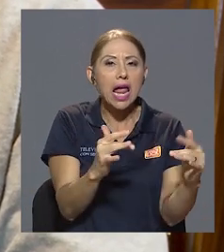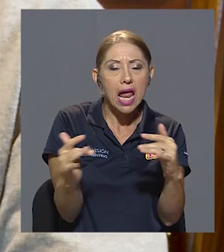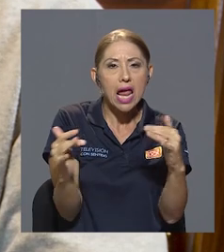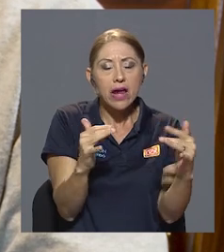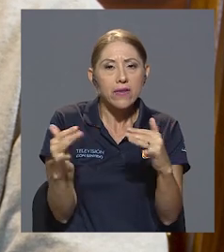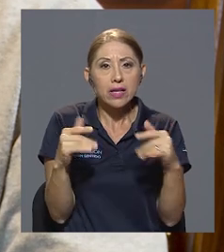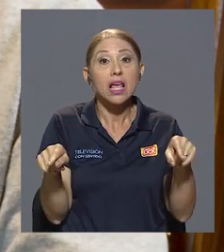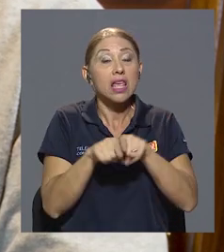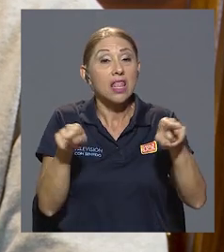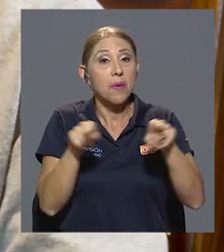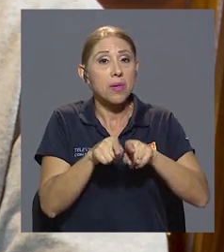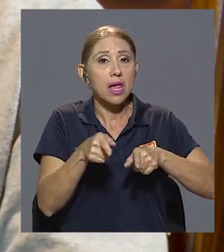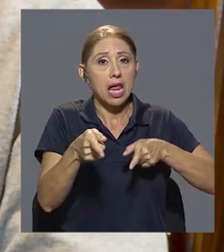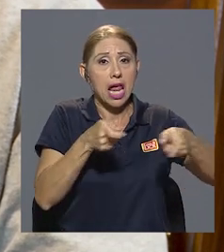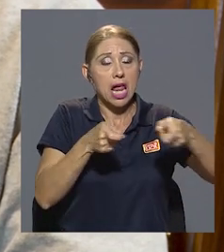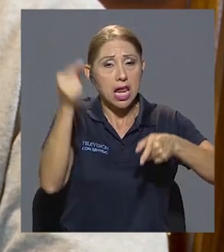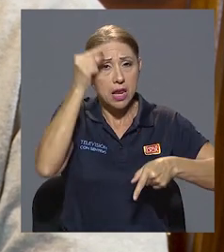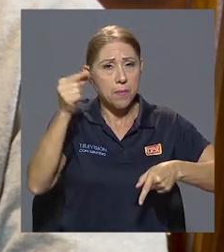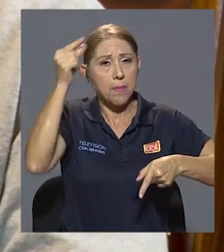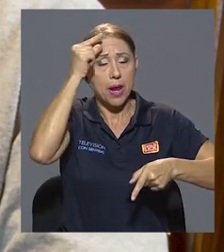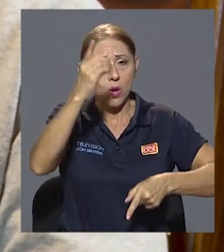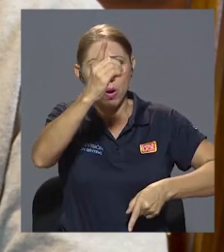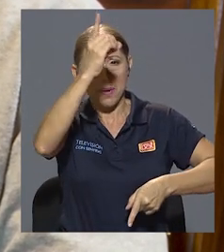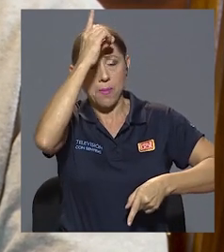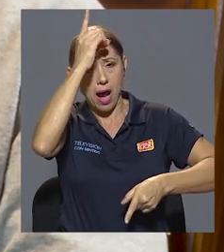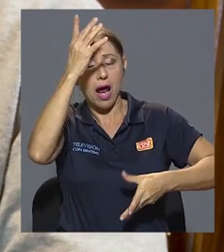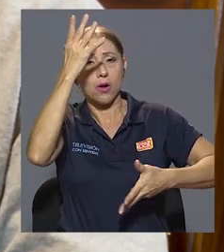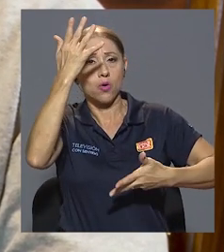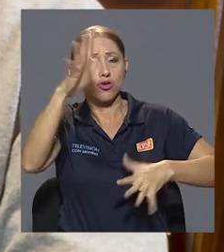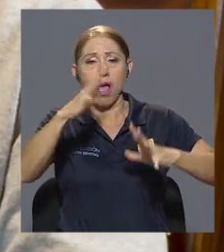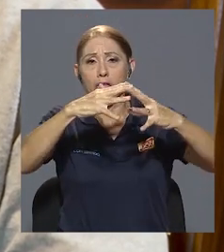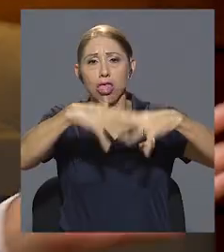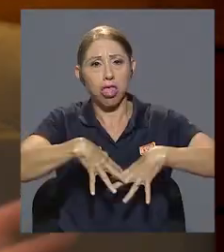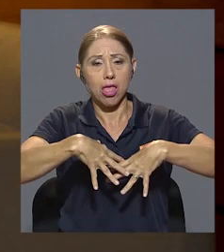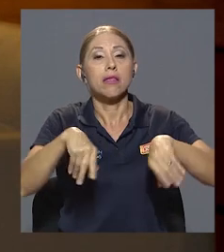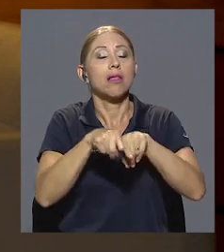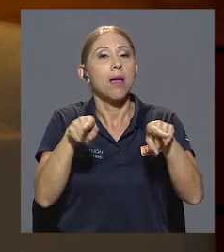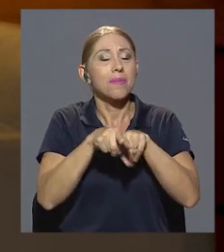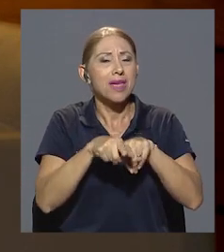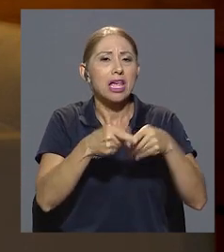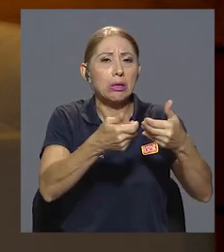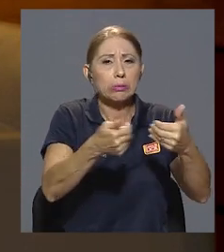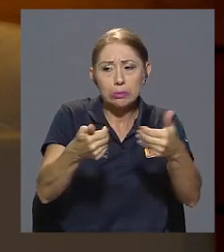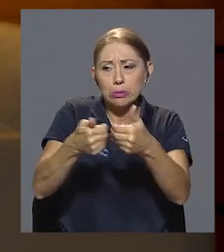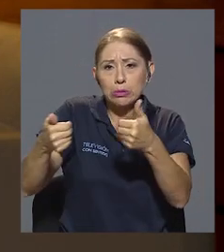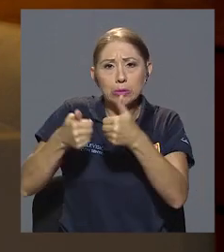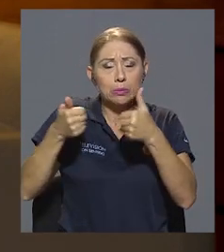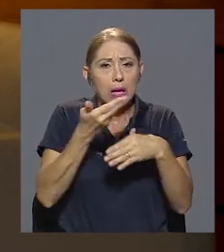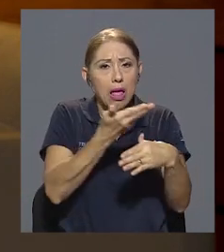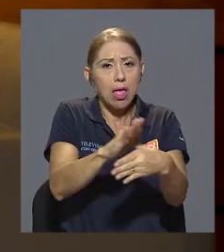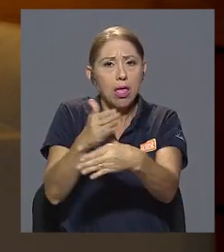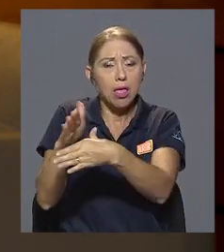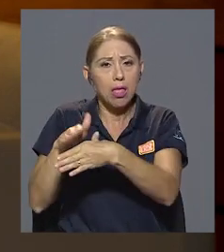y por la caída del imperio en hermano romano y experimentó también divisiones